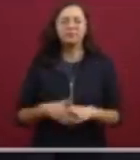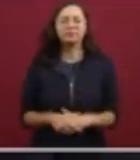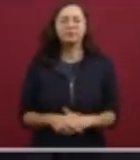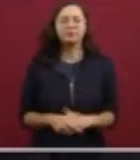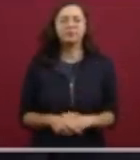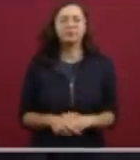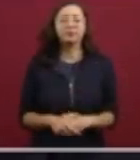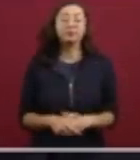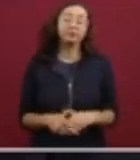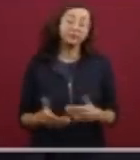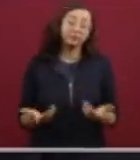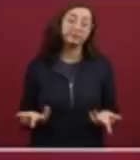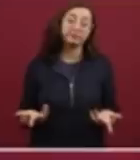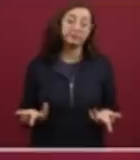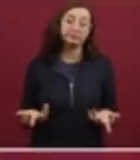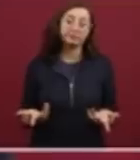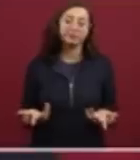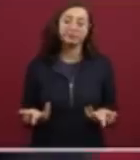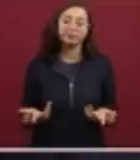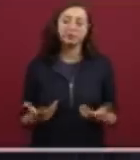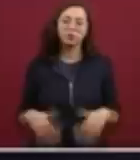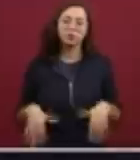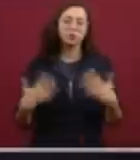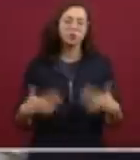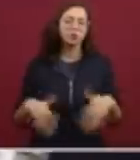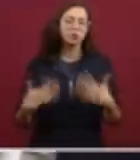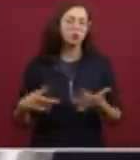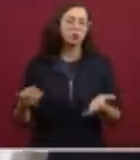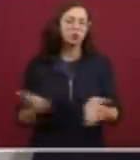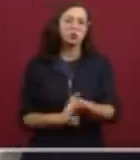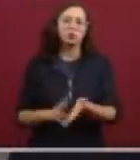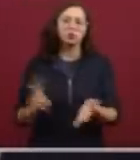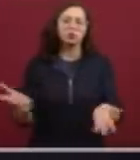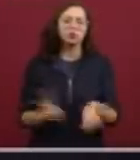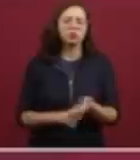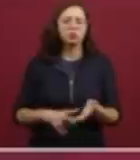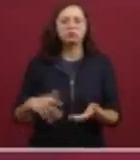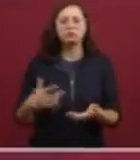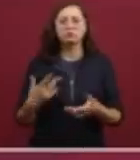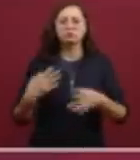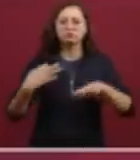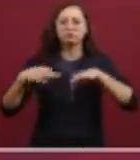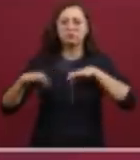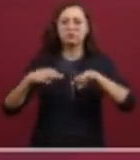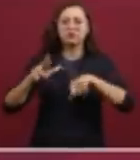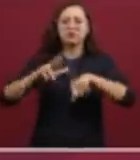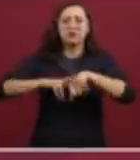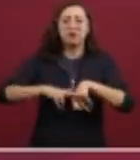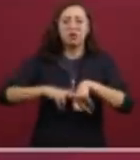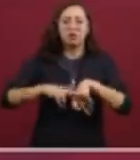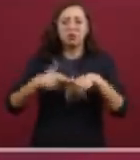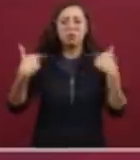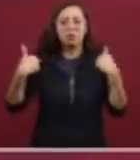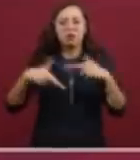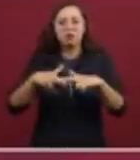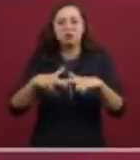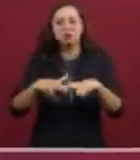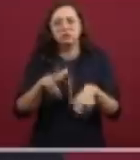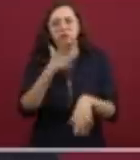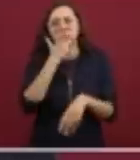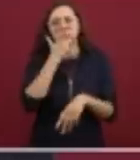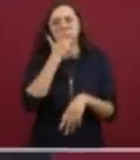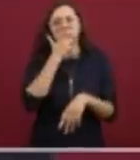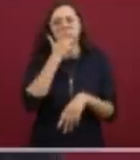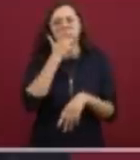Entonces, es un tesoro tener trabajadores como los maestros. Los